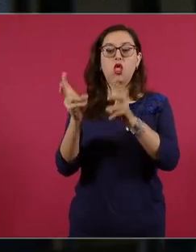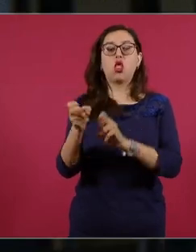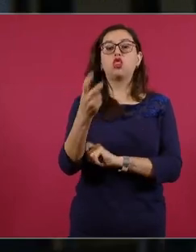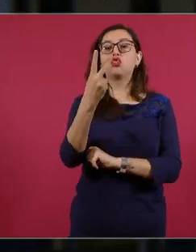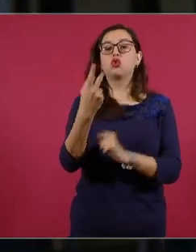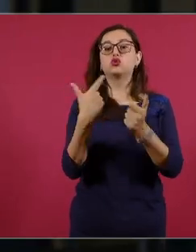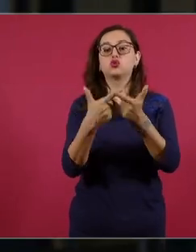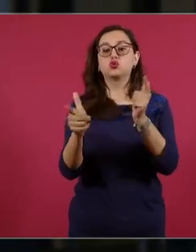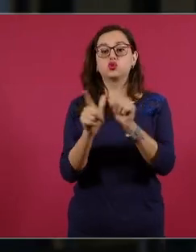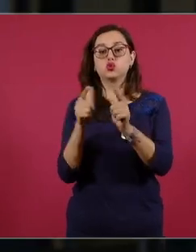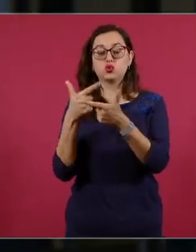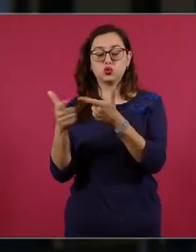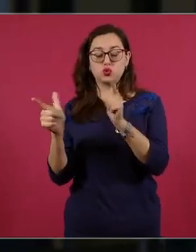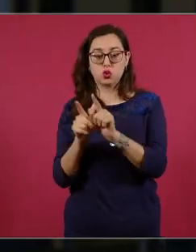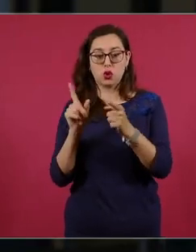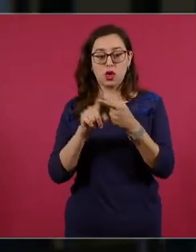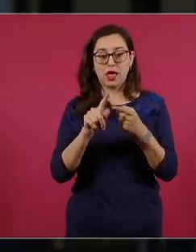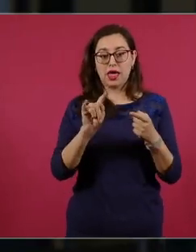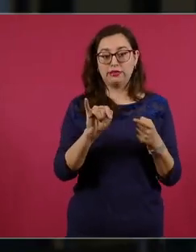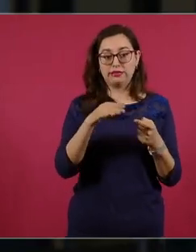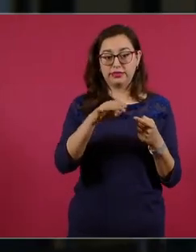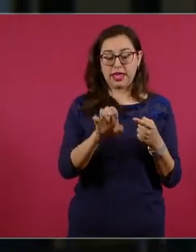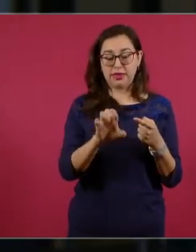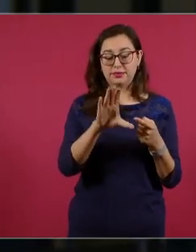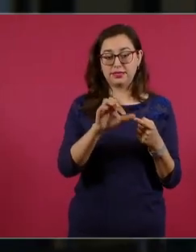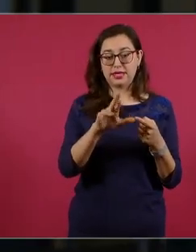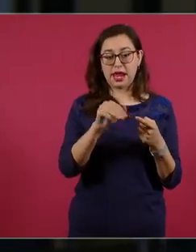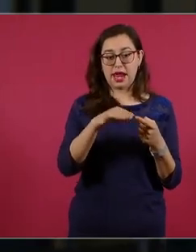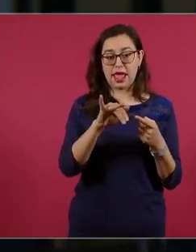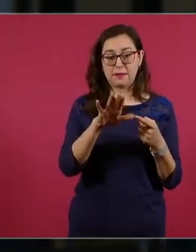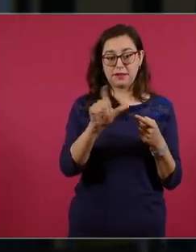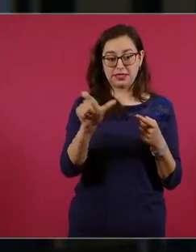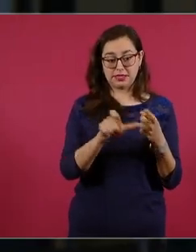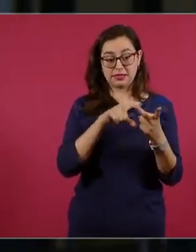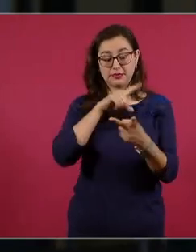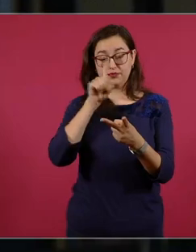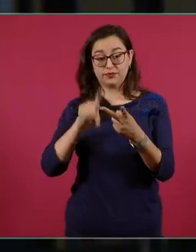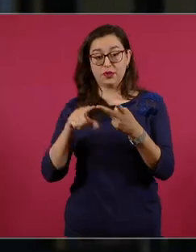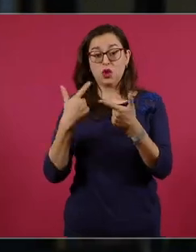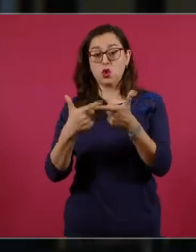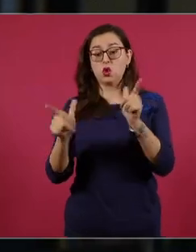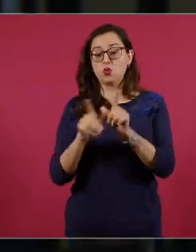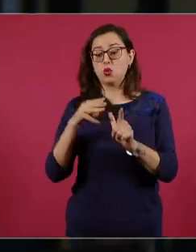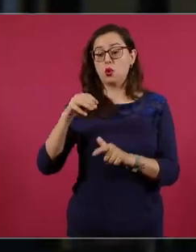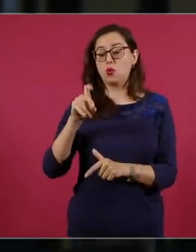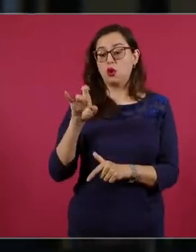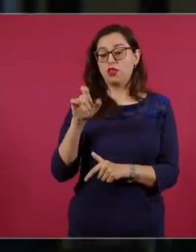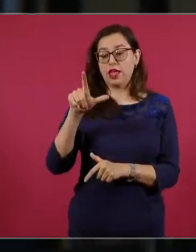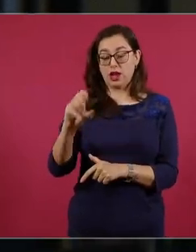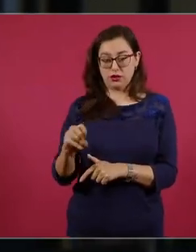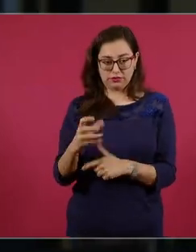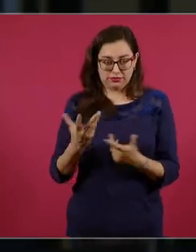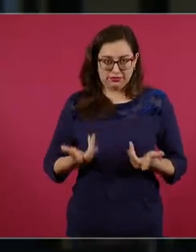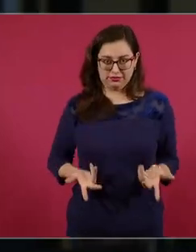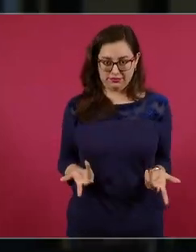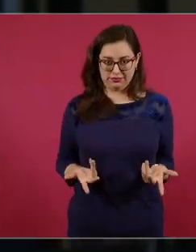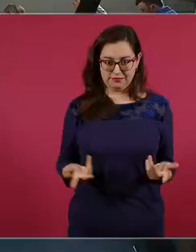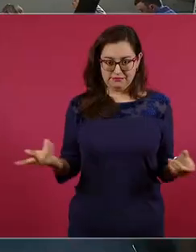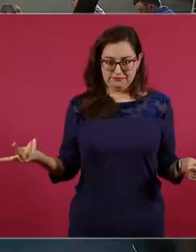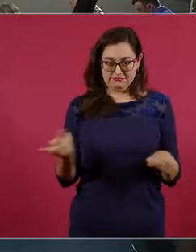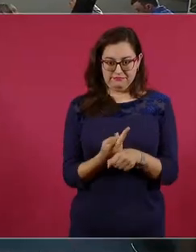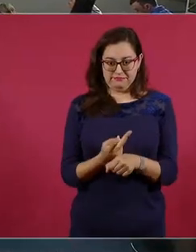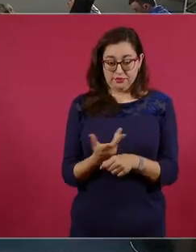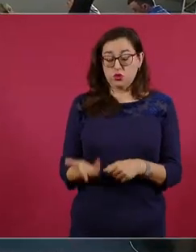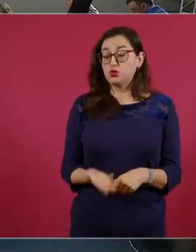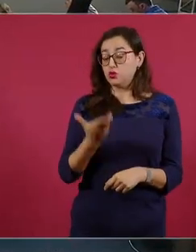muy importantes, Time Ceramics, China, y Grupo Modelo, donde se planteó ya aquí, usted inclusive dio